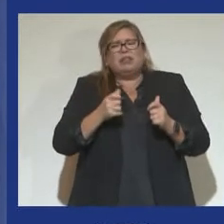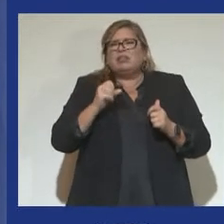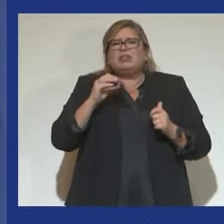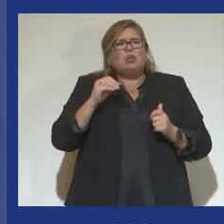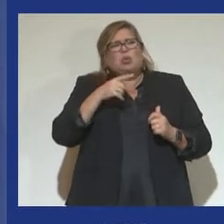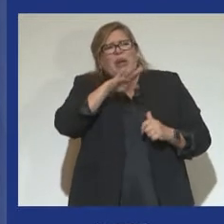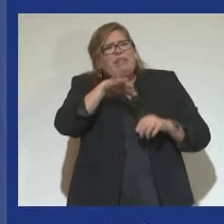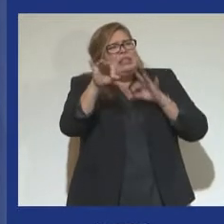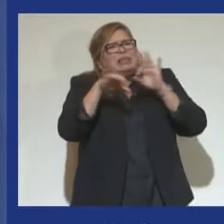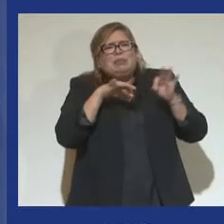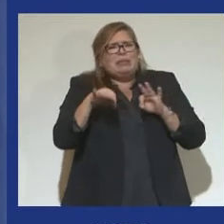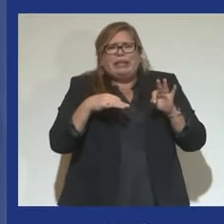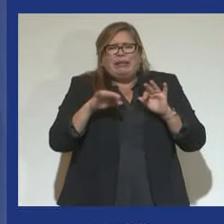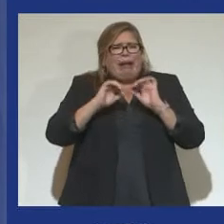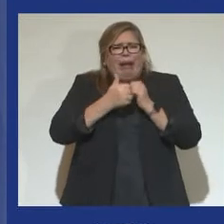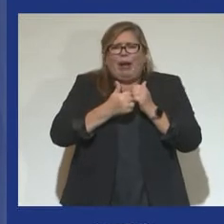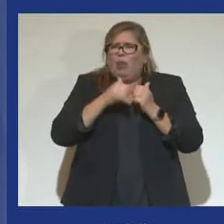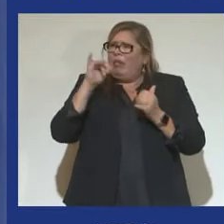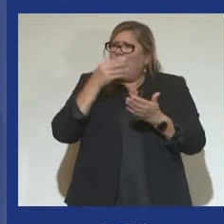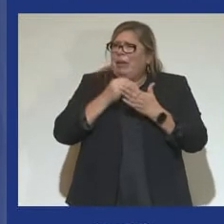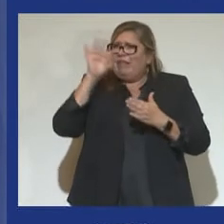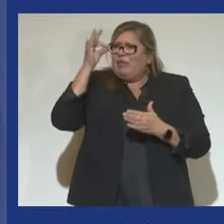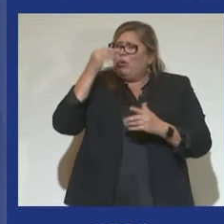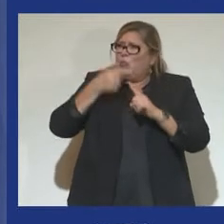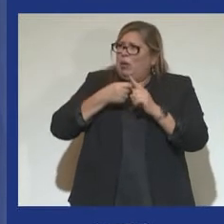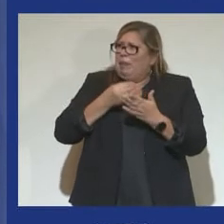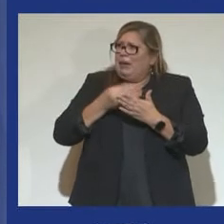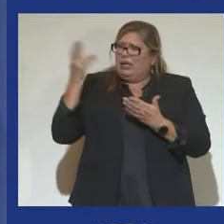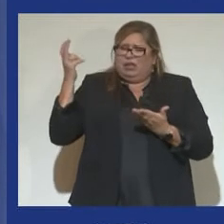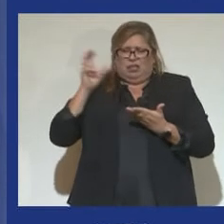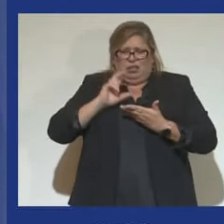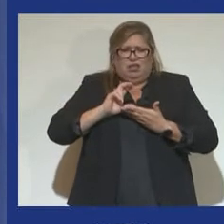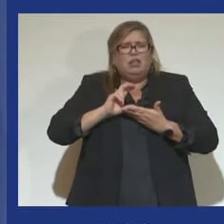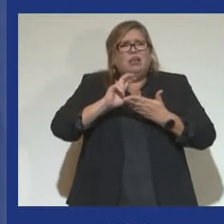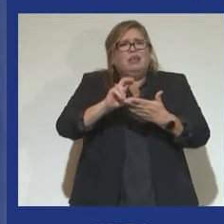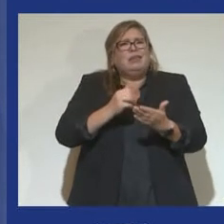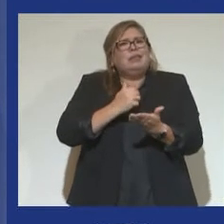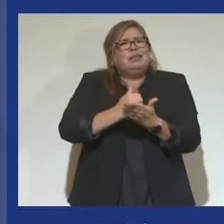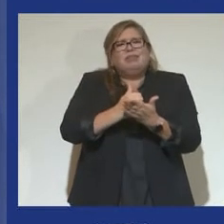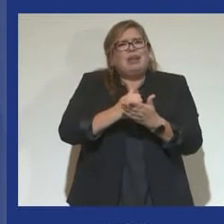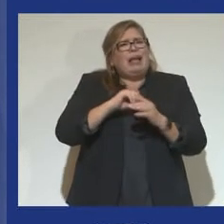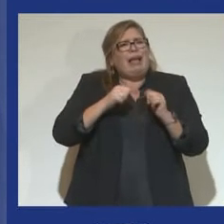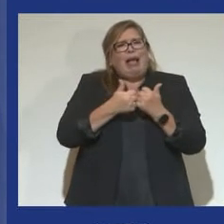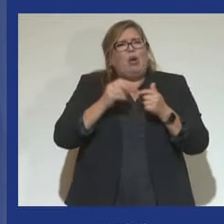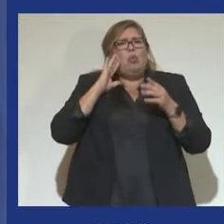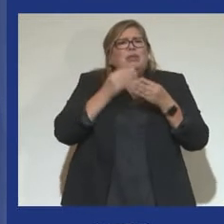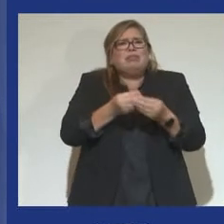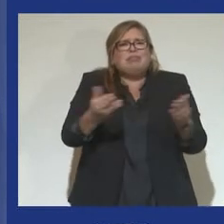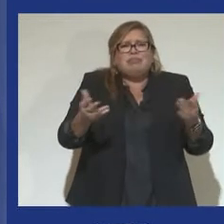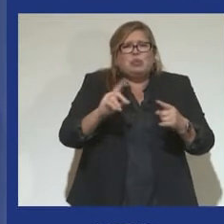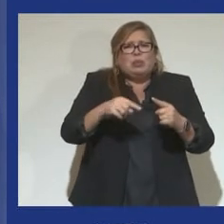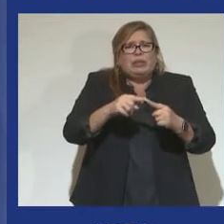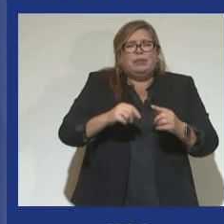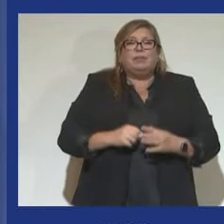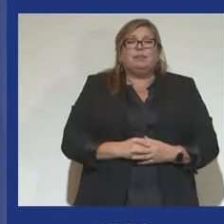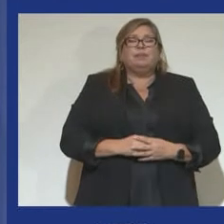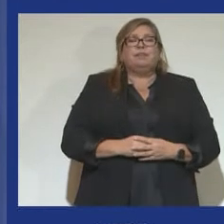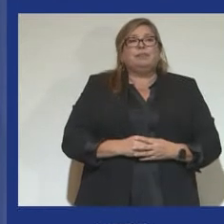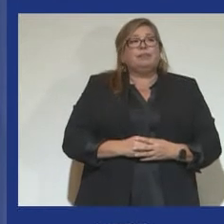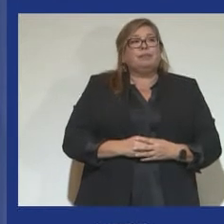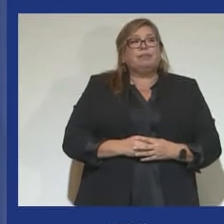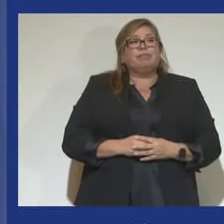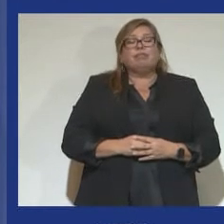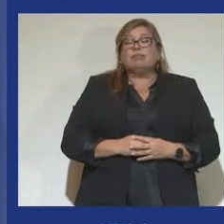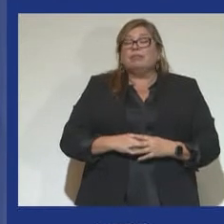esto que hace el estado para distribuir el dinero a los que lo necesitan y como podrán esperar a